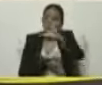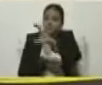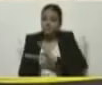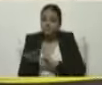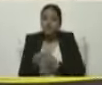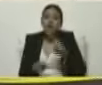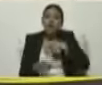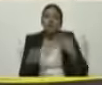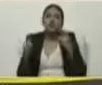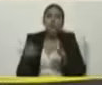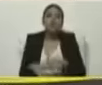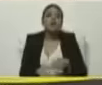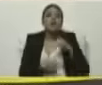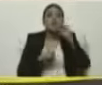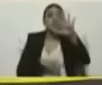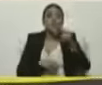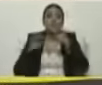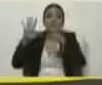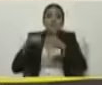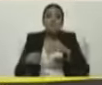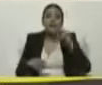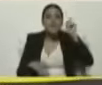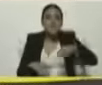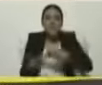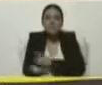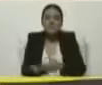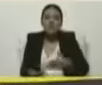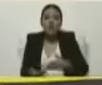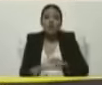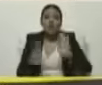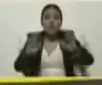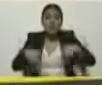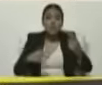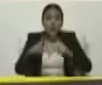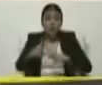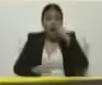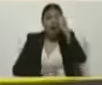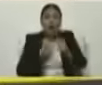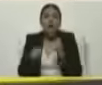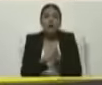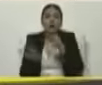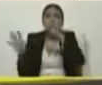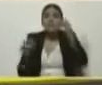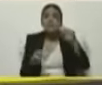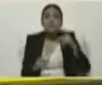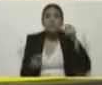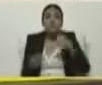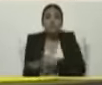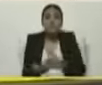mil millones de dólares y al otro año fueron 700 millones. ¿Qué es eso?